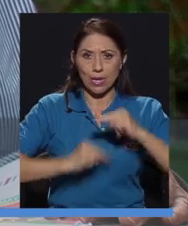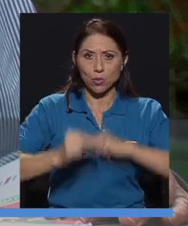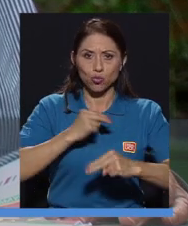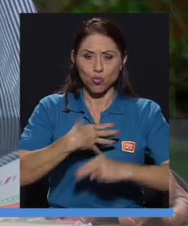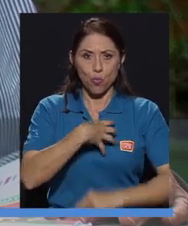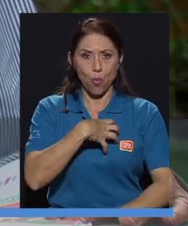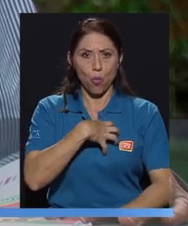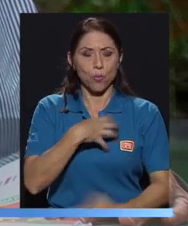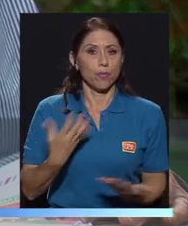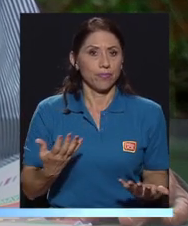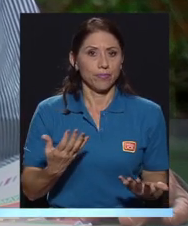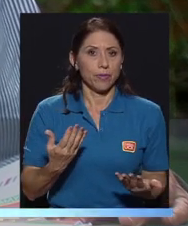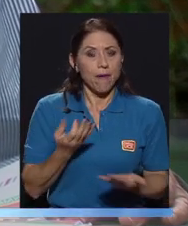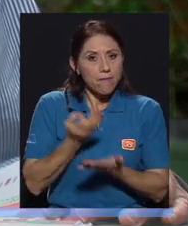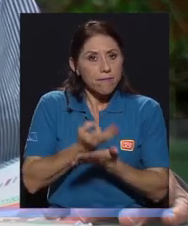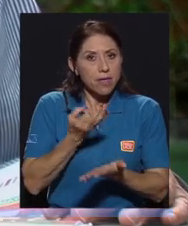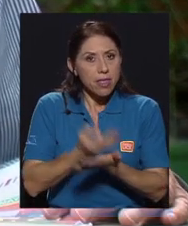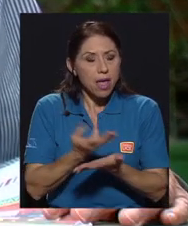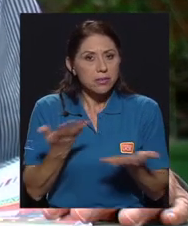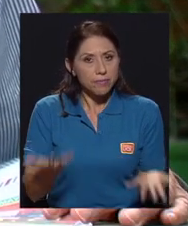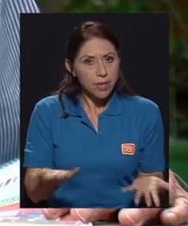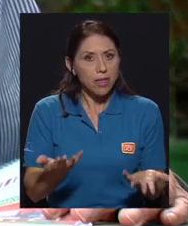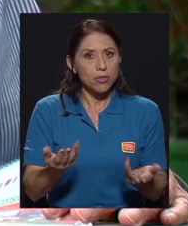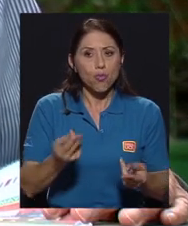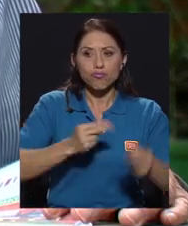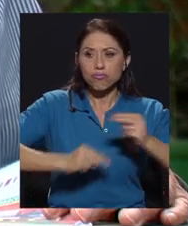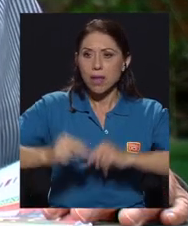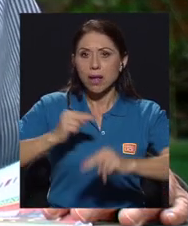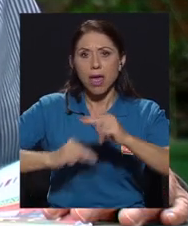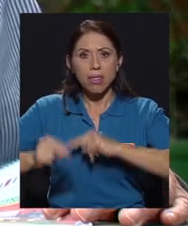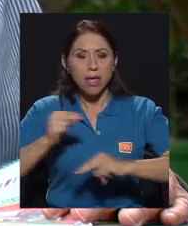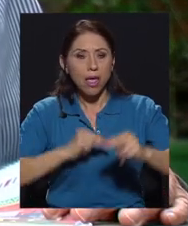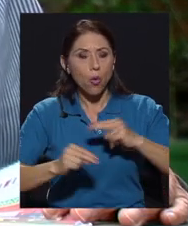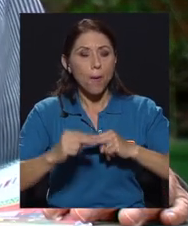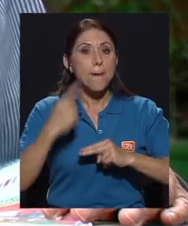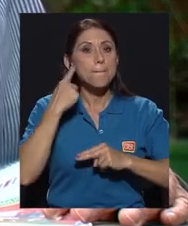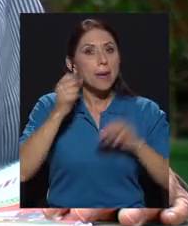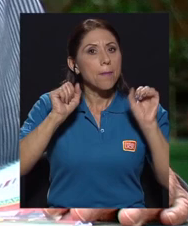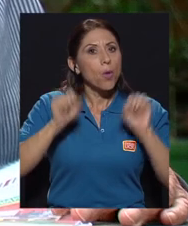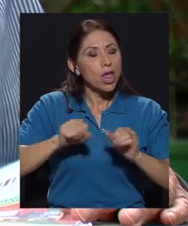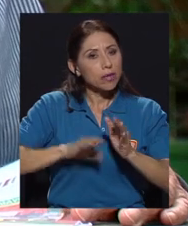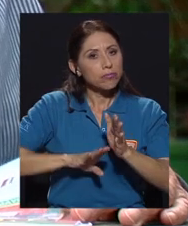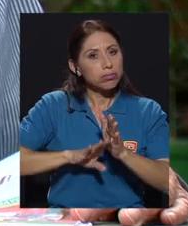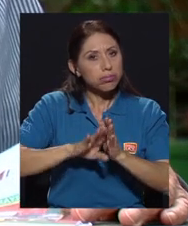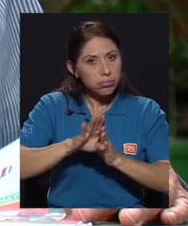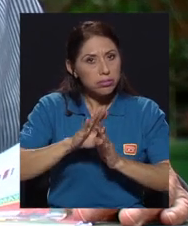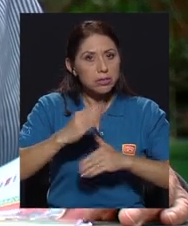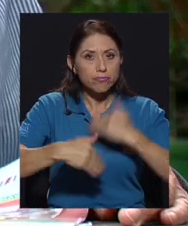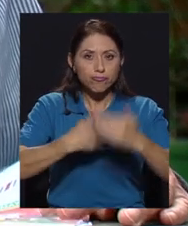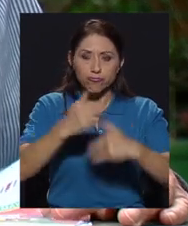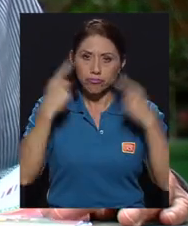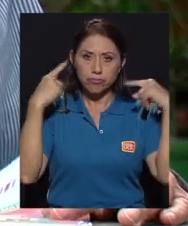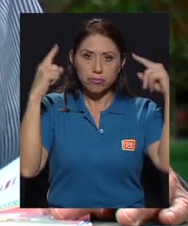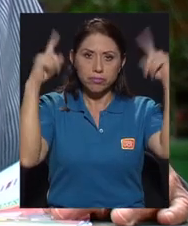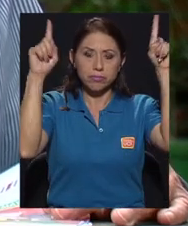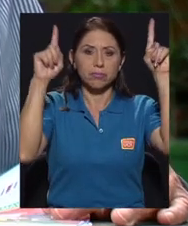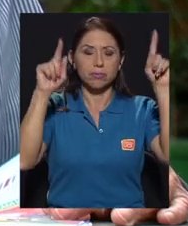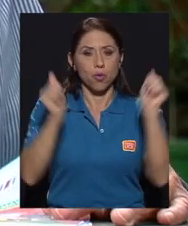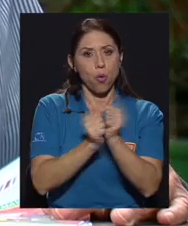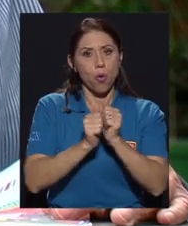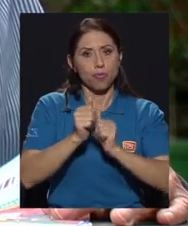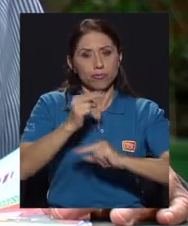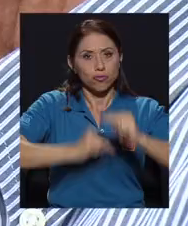su negocio propio, su financiamiento, el mercadeo, para poder salir avante y salir exitoso uno